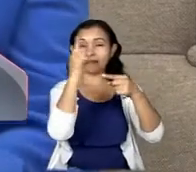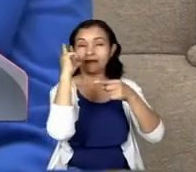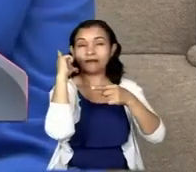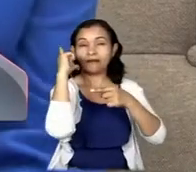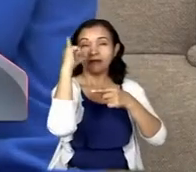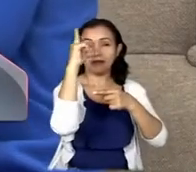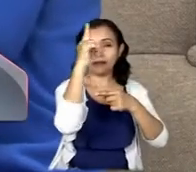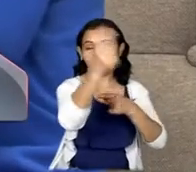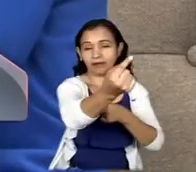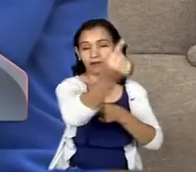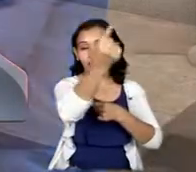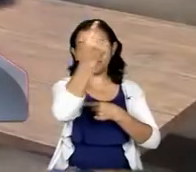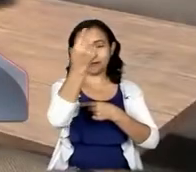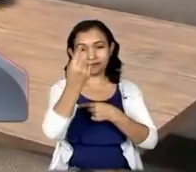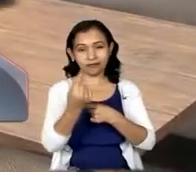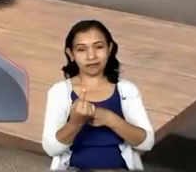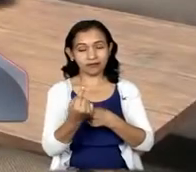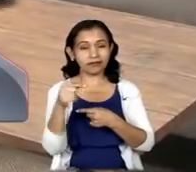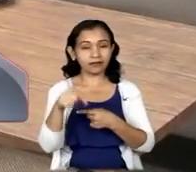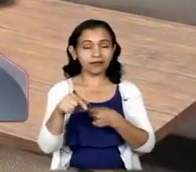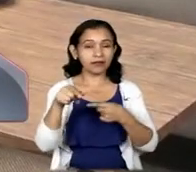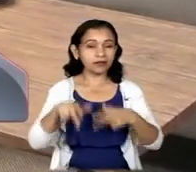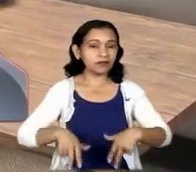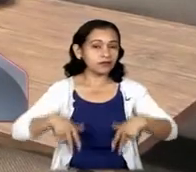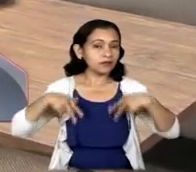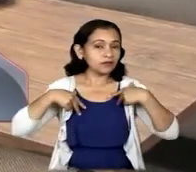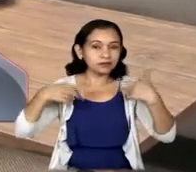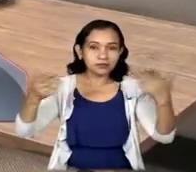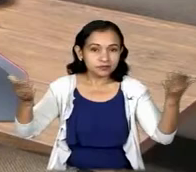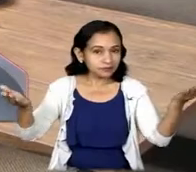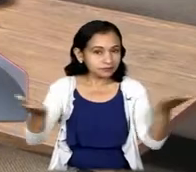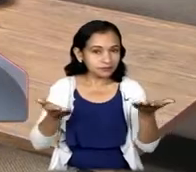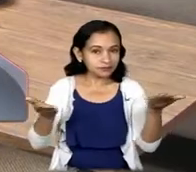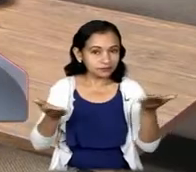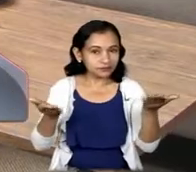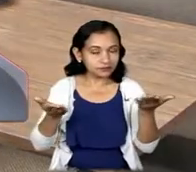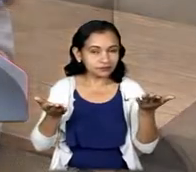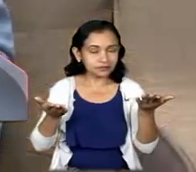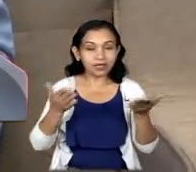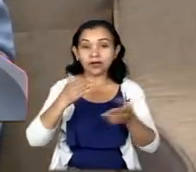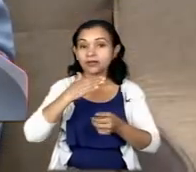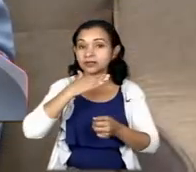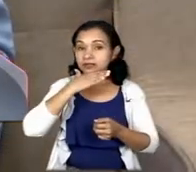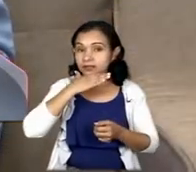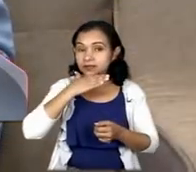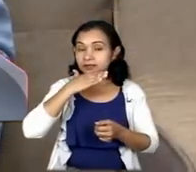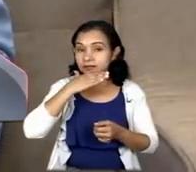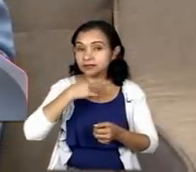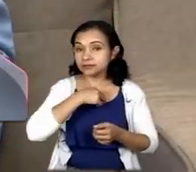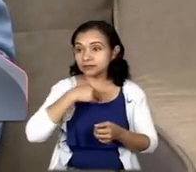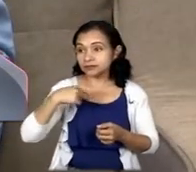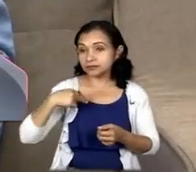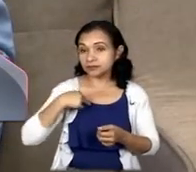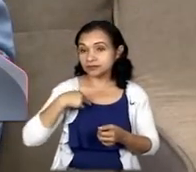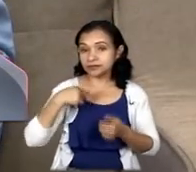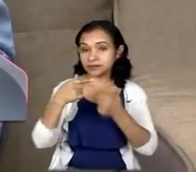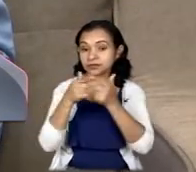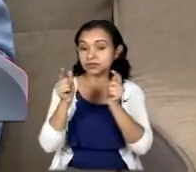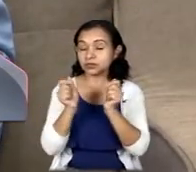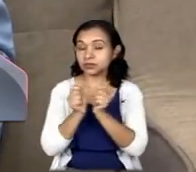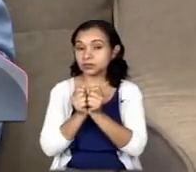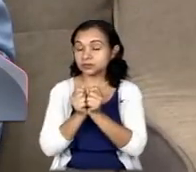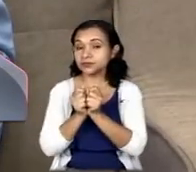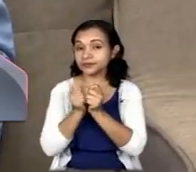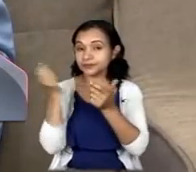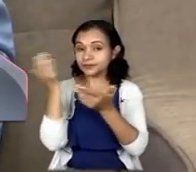lejanas, hasta Juigalpa? Entonces, como es bien difícil, lo que se hace es que hay núcleos educativos, es